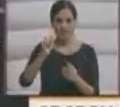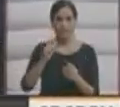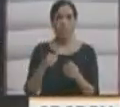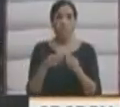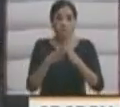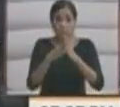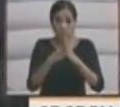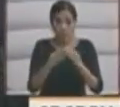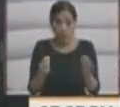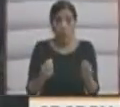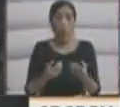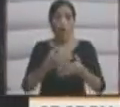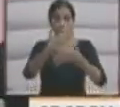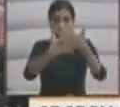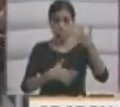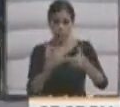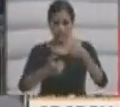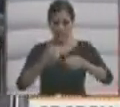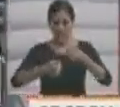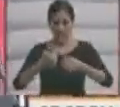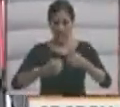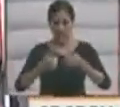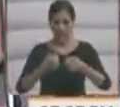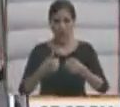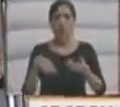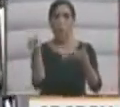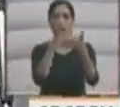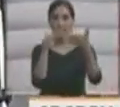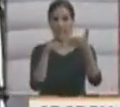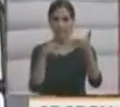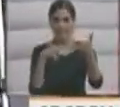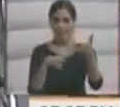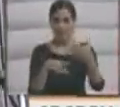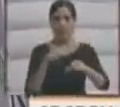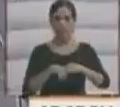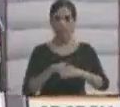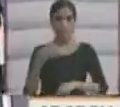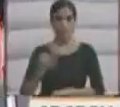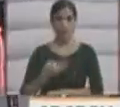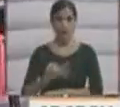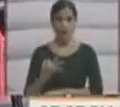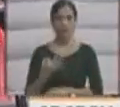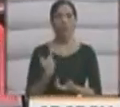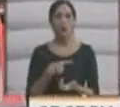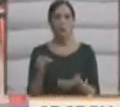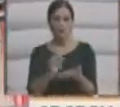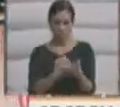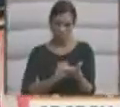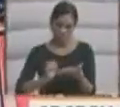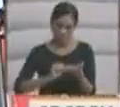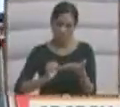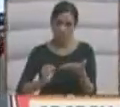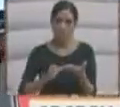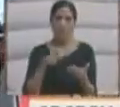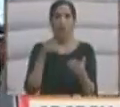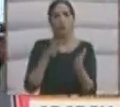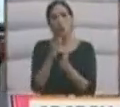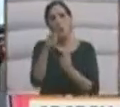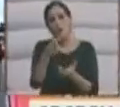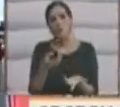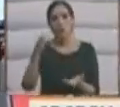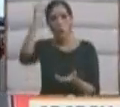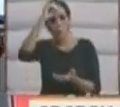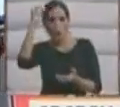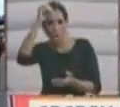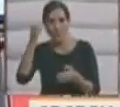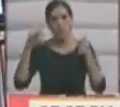cuentas, no solamente lo vamos a estar leyendo en tiempo real, sino que también vamos a estar tomando notas sobre sus sugerencias, sobre sus críticas,